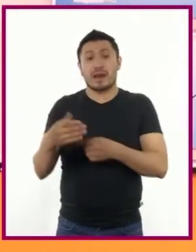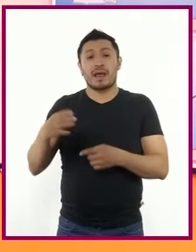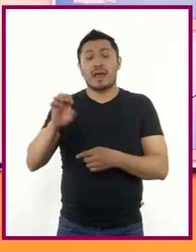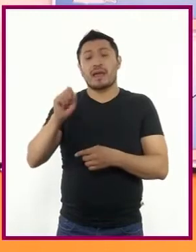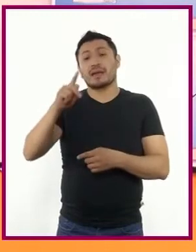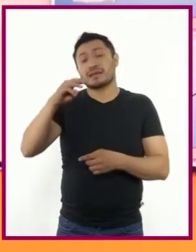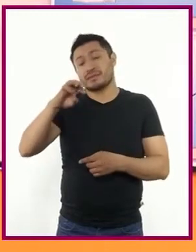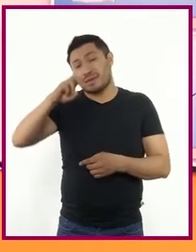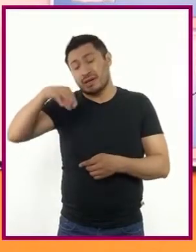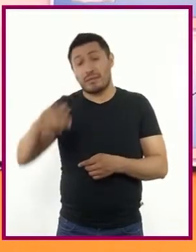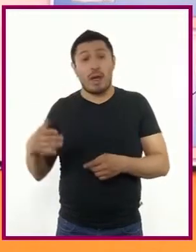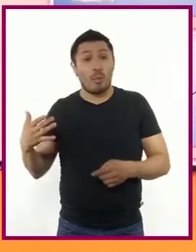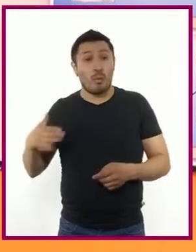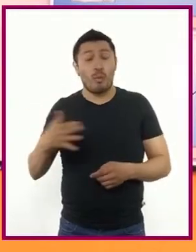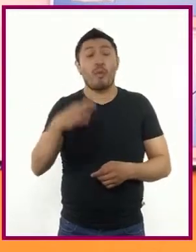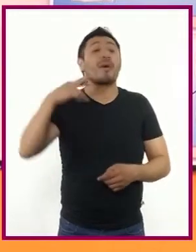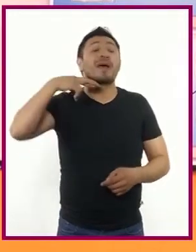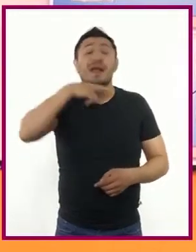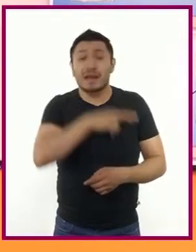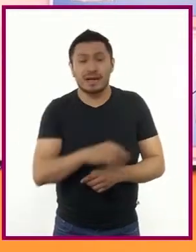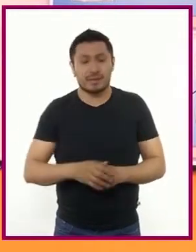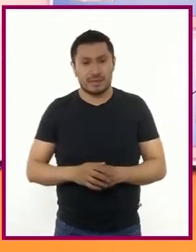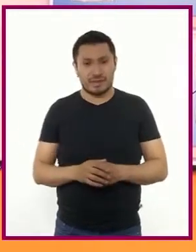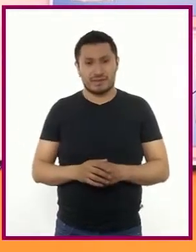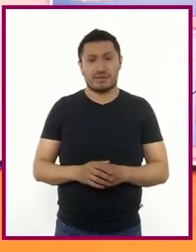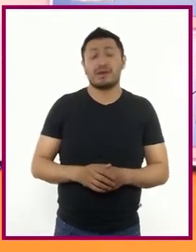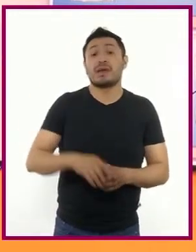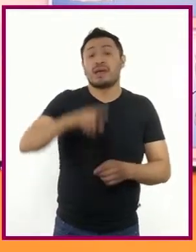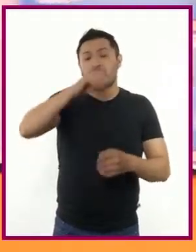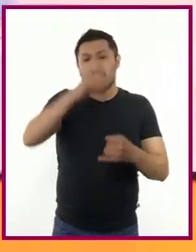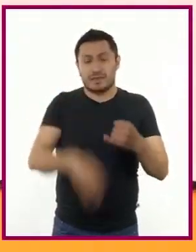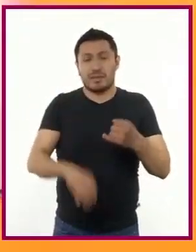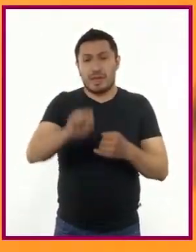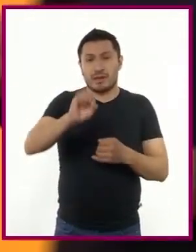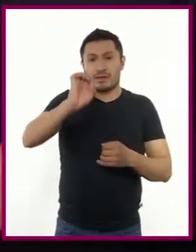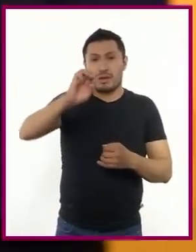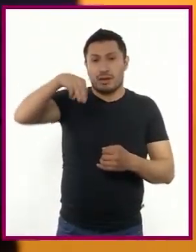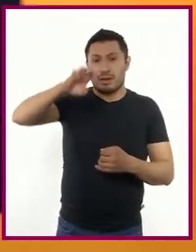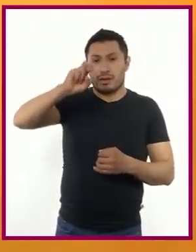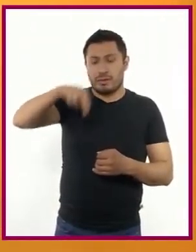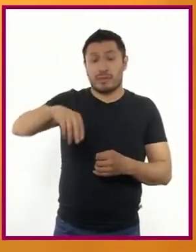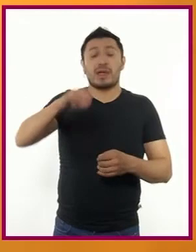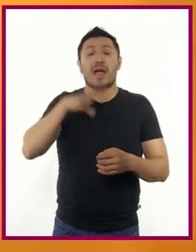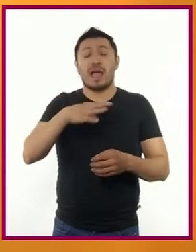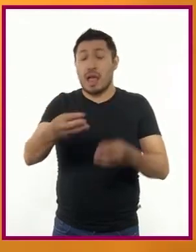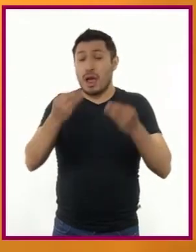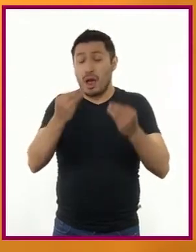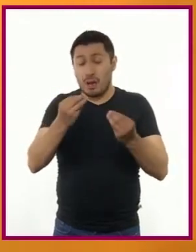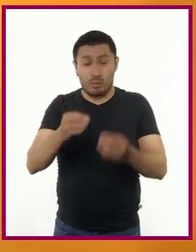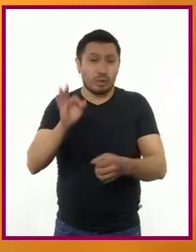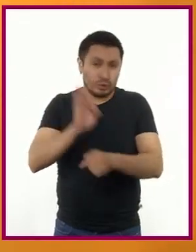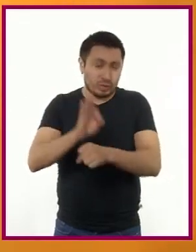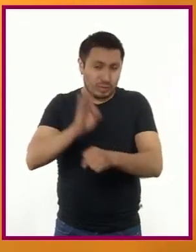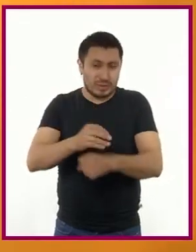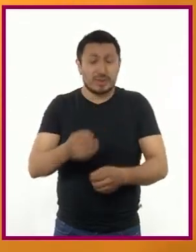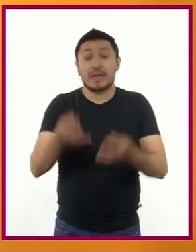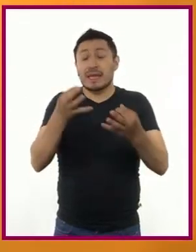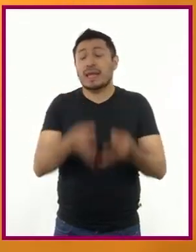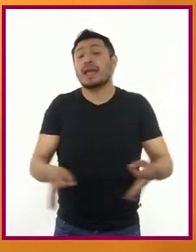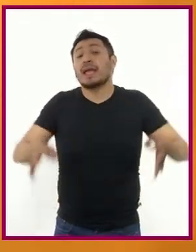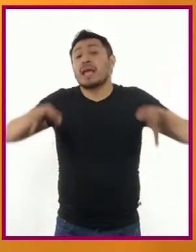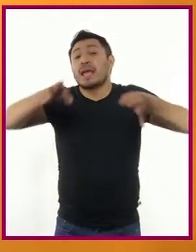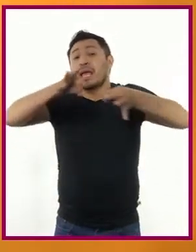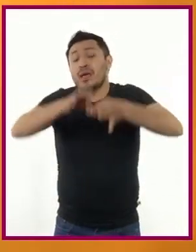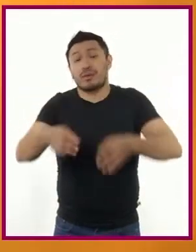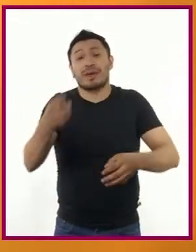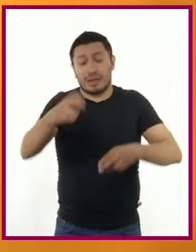60% del semen, que es el producto de la eyaculación. Algo importante es que los conductos